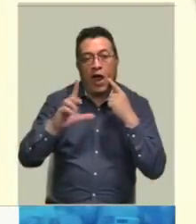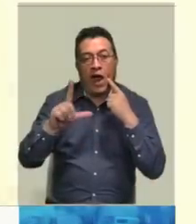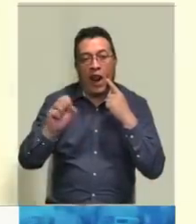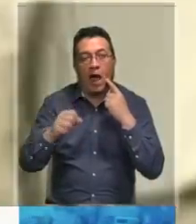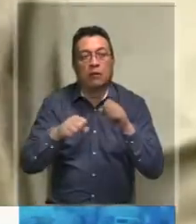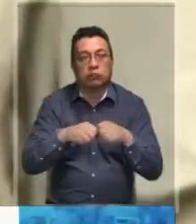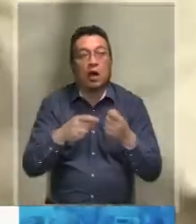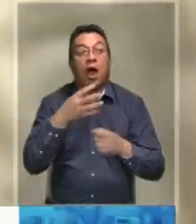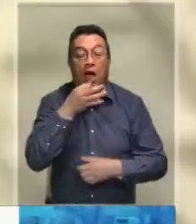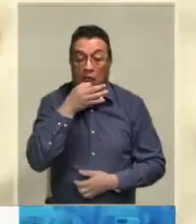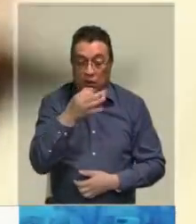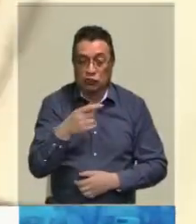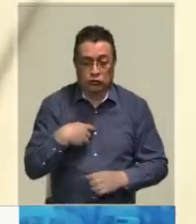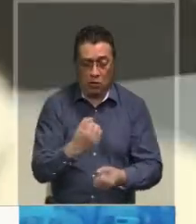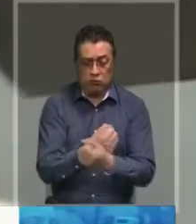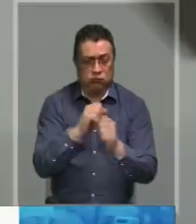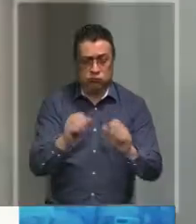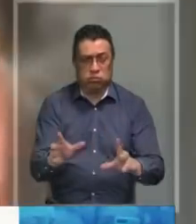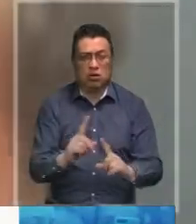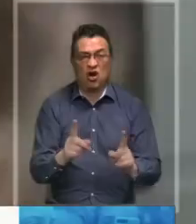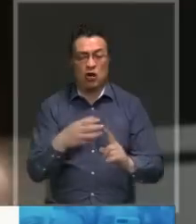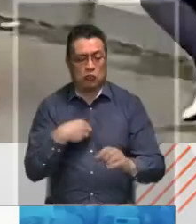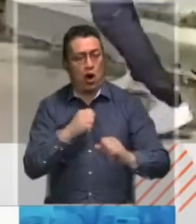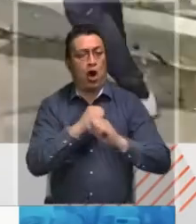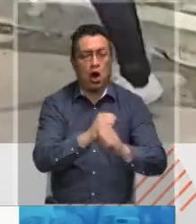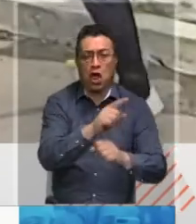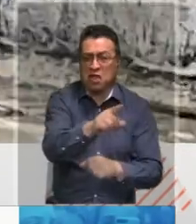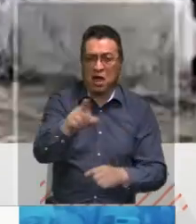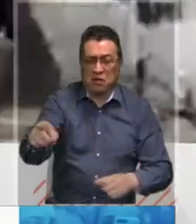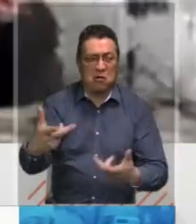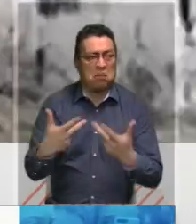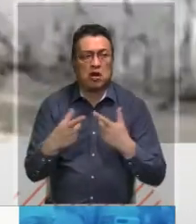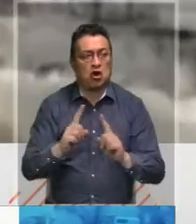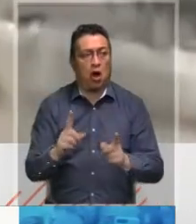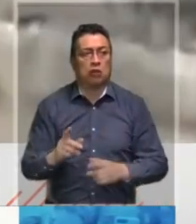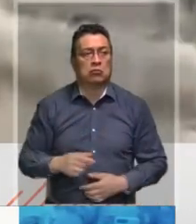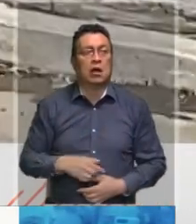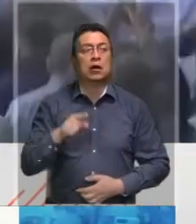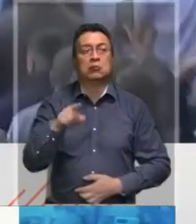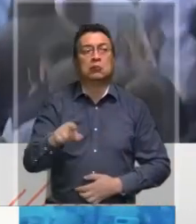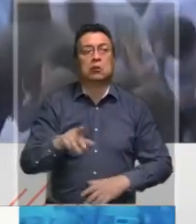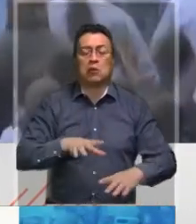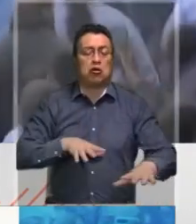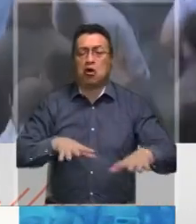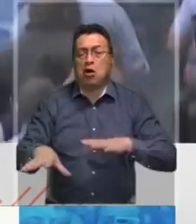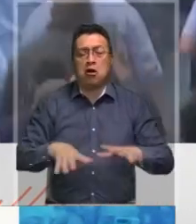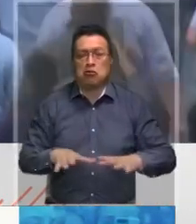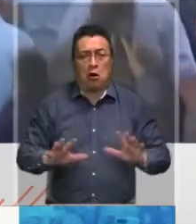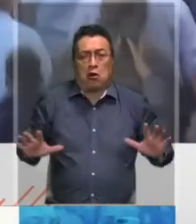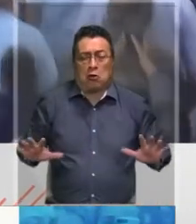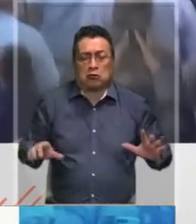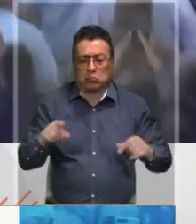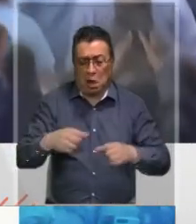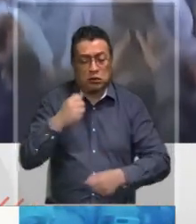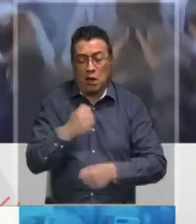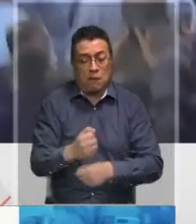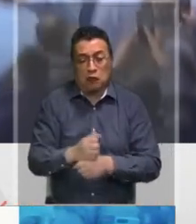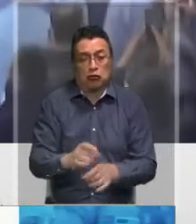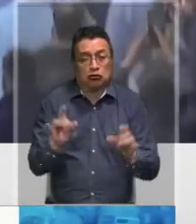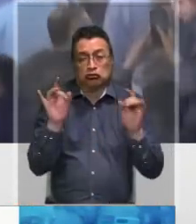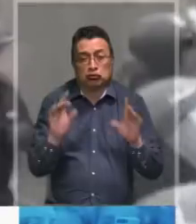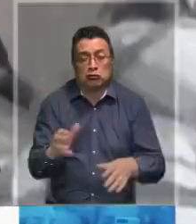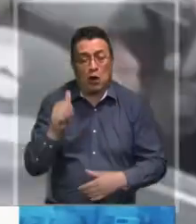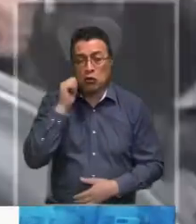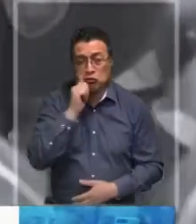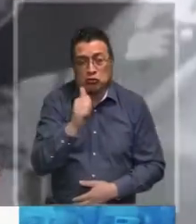que no renunciará a su cargo ni irá tras sus atacantes. Le vuelvo a repetir, estas son cuestiones de nuestro trabajo que pasa